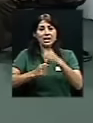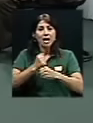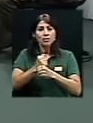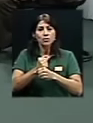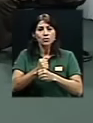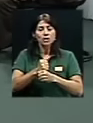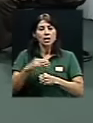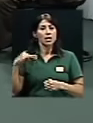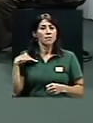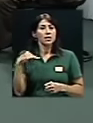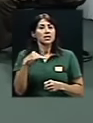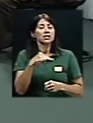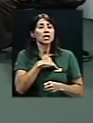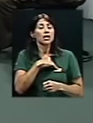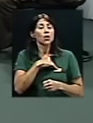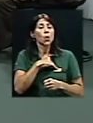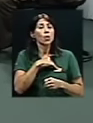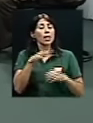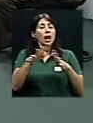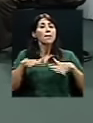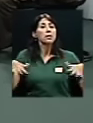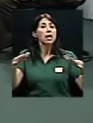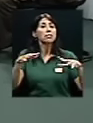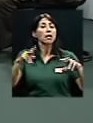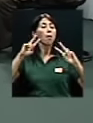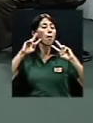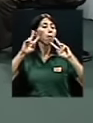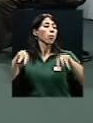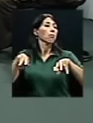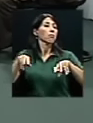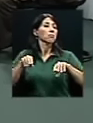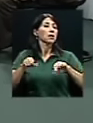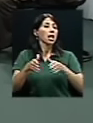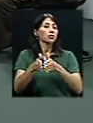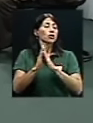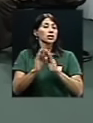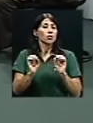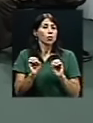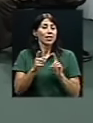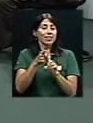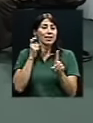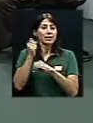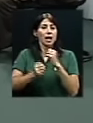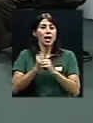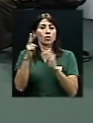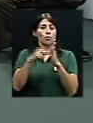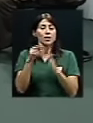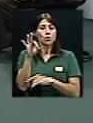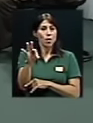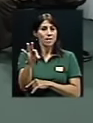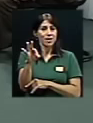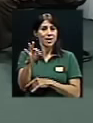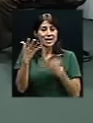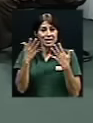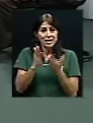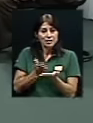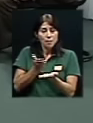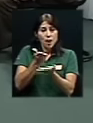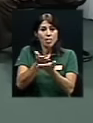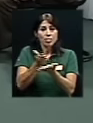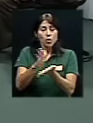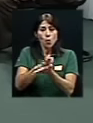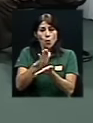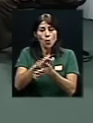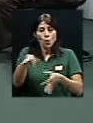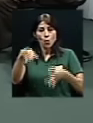dado oídos sordos a la solicitud desde el 2009 que se planteó el instrumento para implementar la evaluación